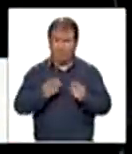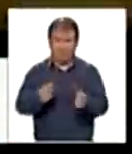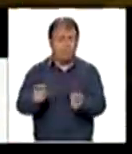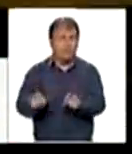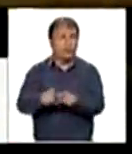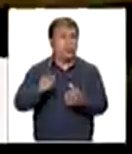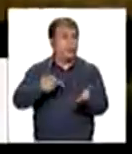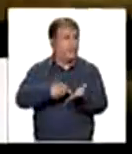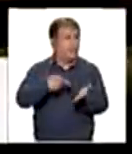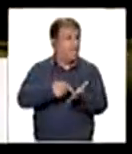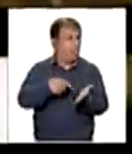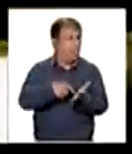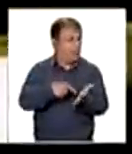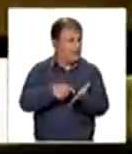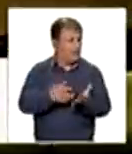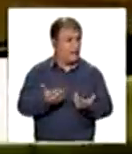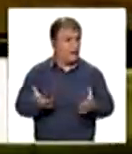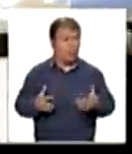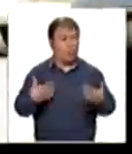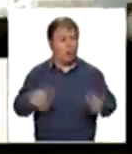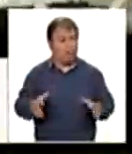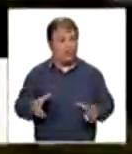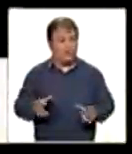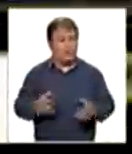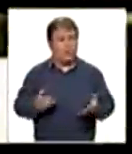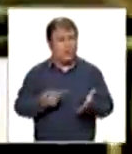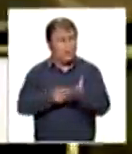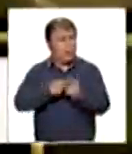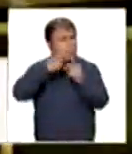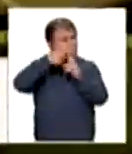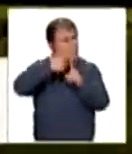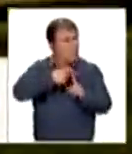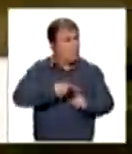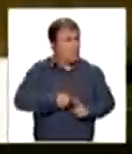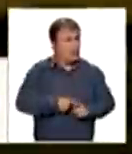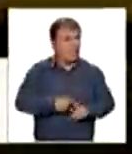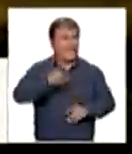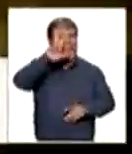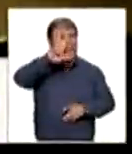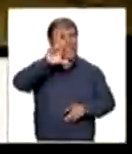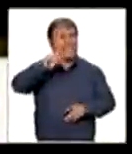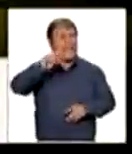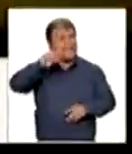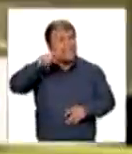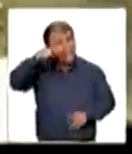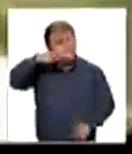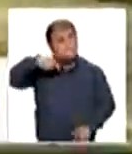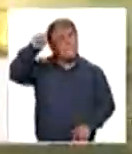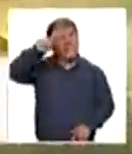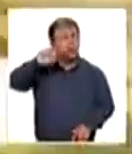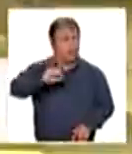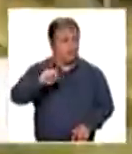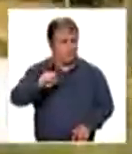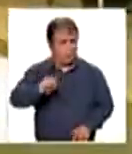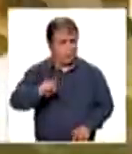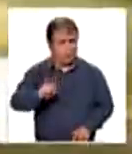cuyo monto en papeletas, agárrese, porque asciende a los 30 millones de soles.